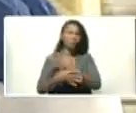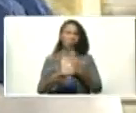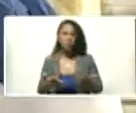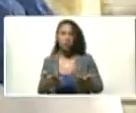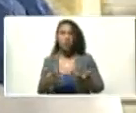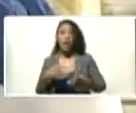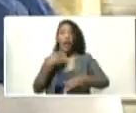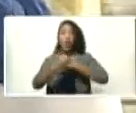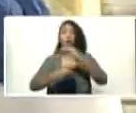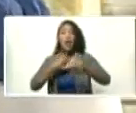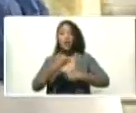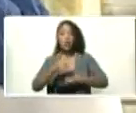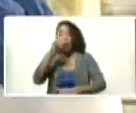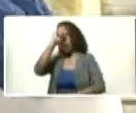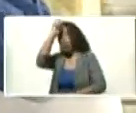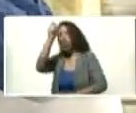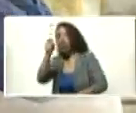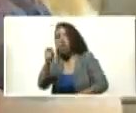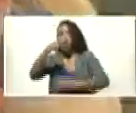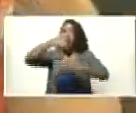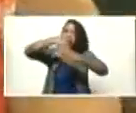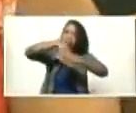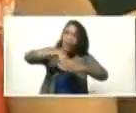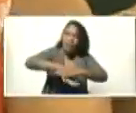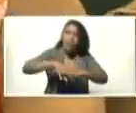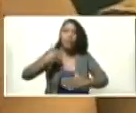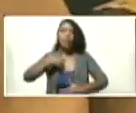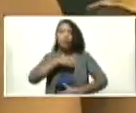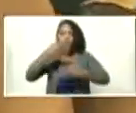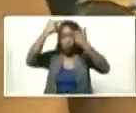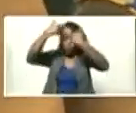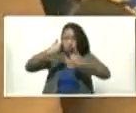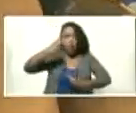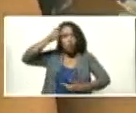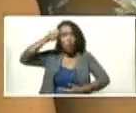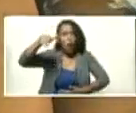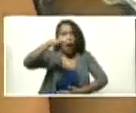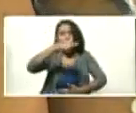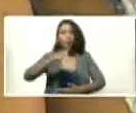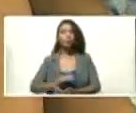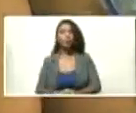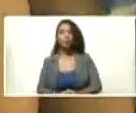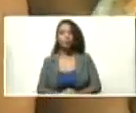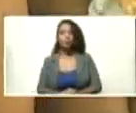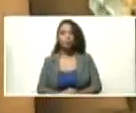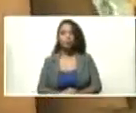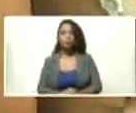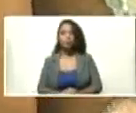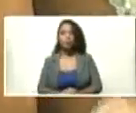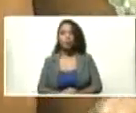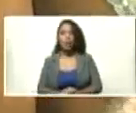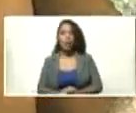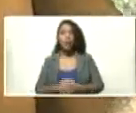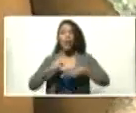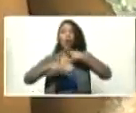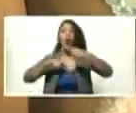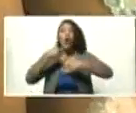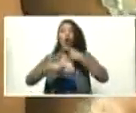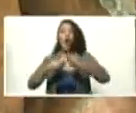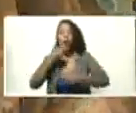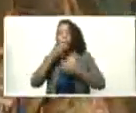llevó a reconocer las raíces de lo que somos como pueblo, del mestizaje